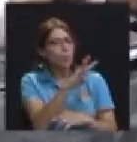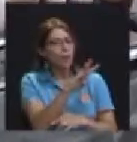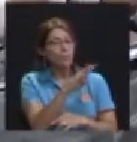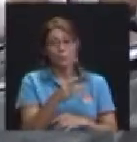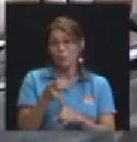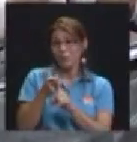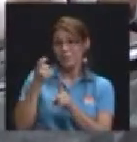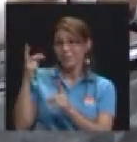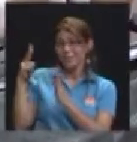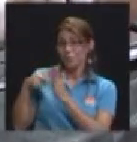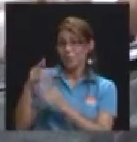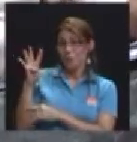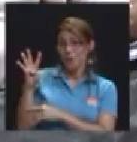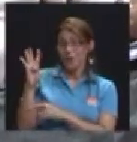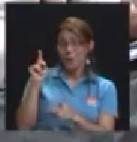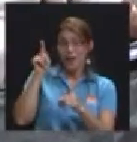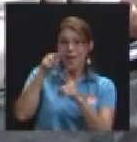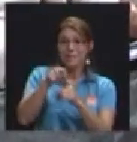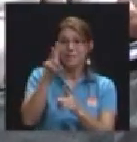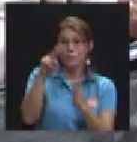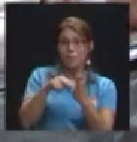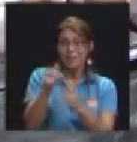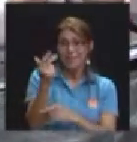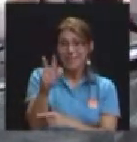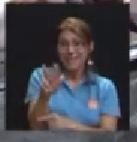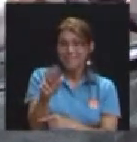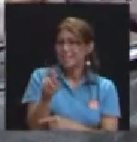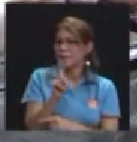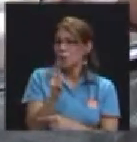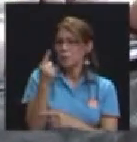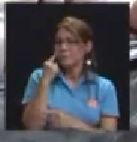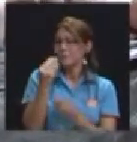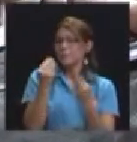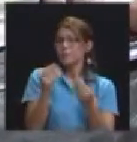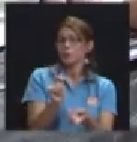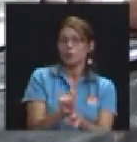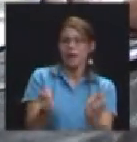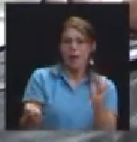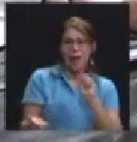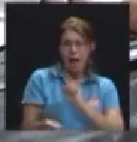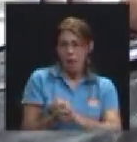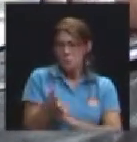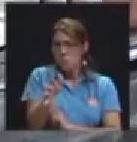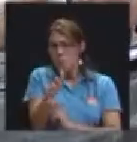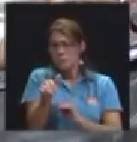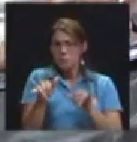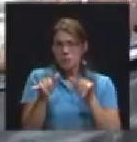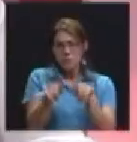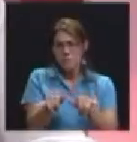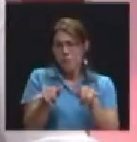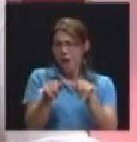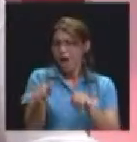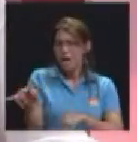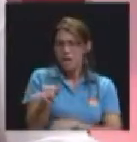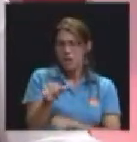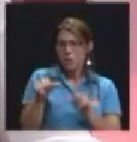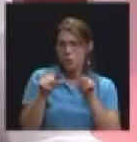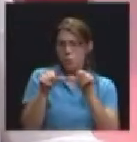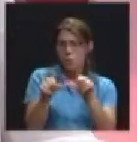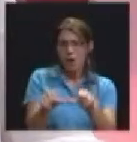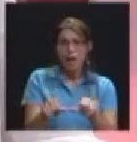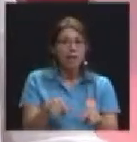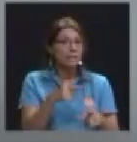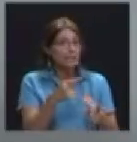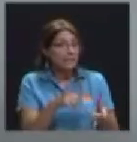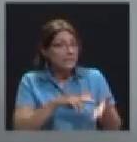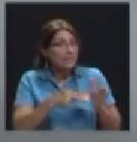en este indicador no es tan marcado. O sea, más o menos se mantiene. Sí. Eso se mantiene. Estamos feos,